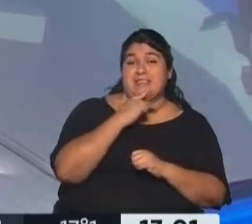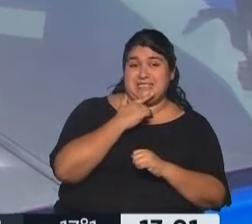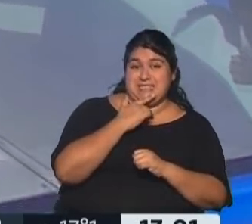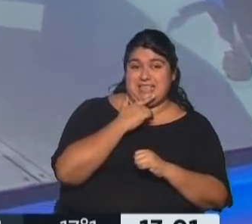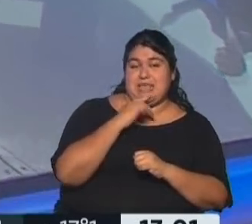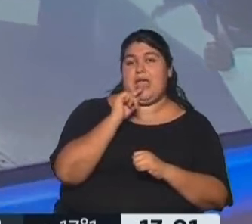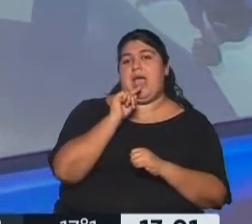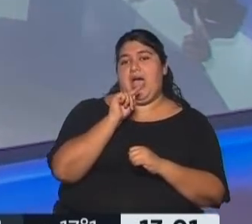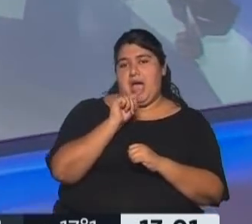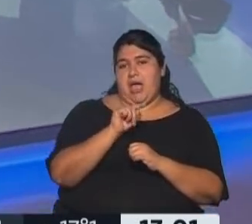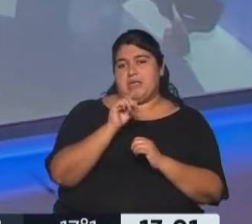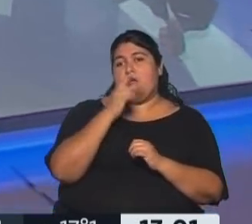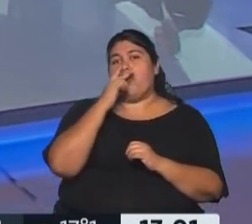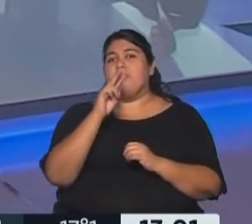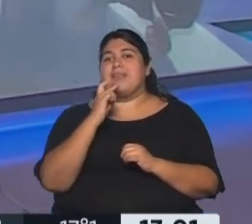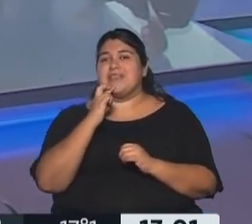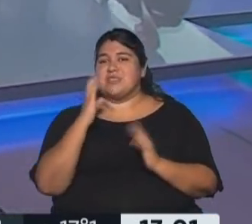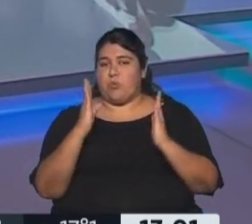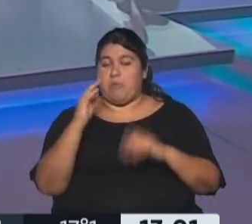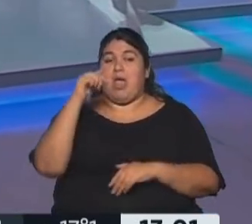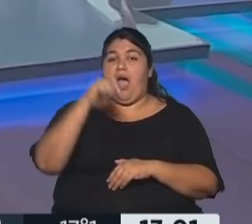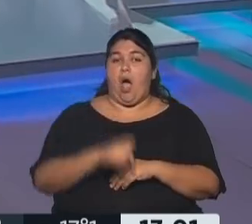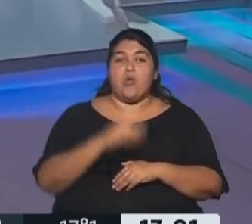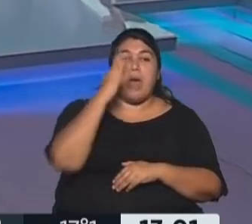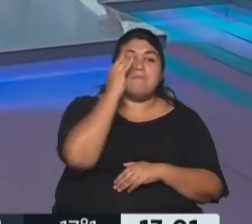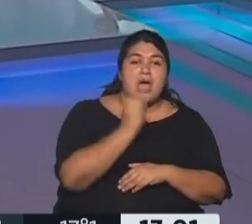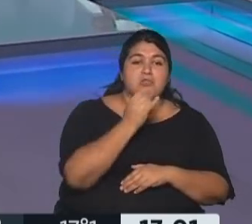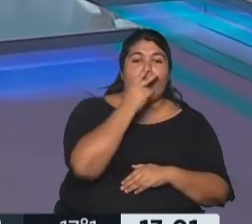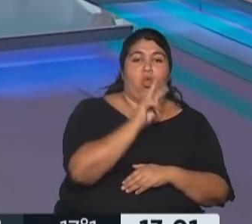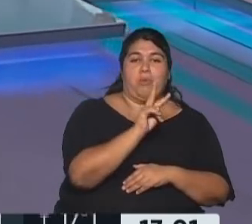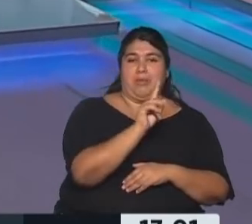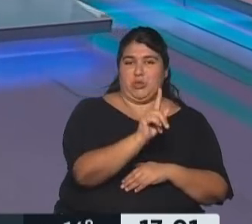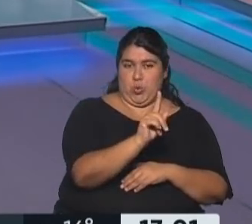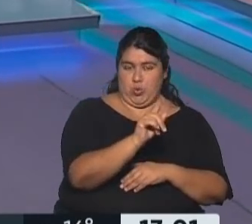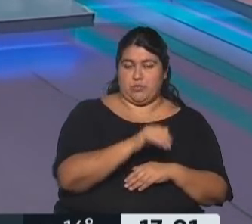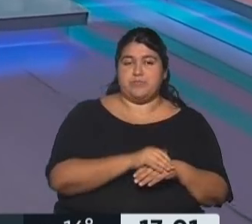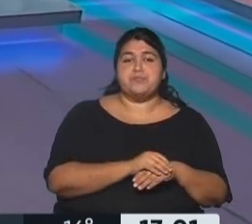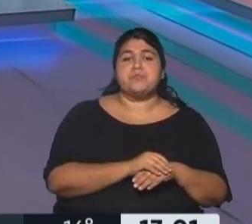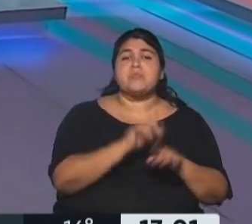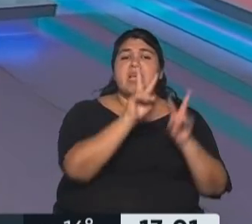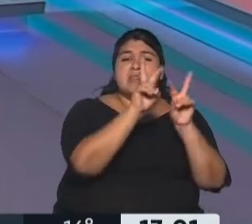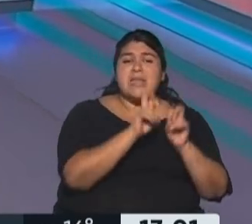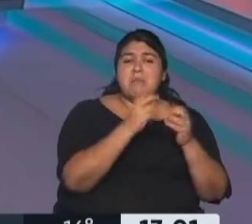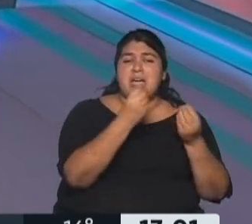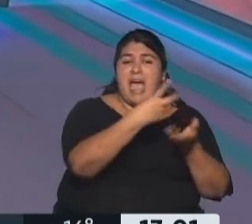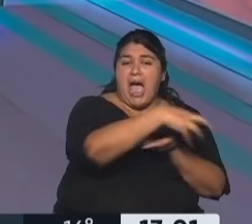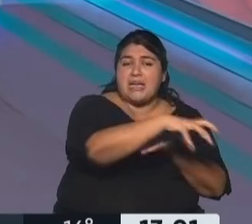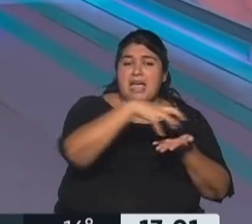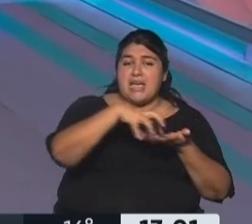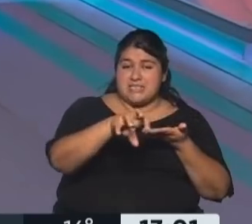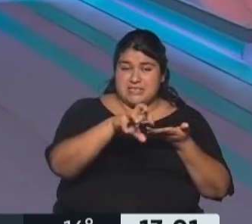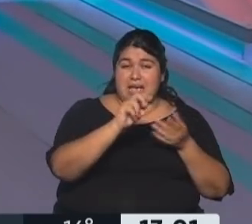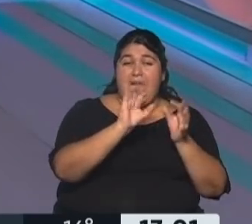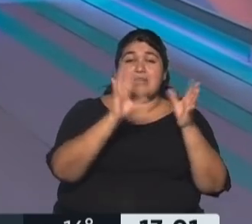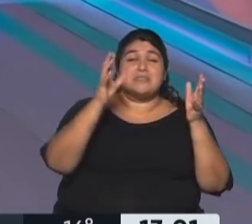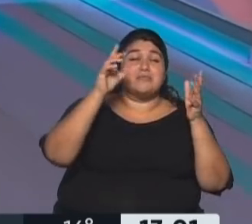justamente 2019 y ahora nos vamos a marzo de 2021. Acuerdo entre las agencias espaciales